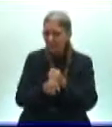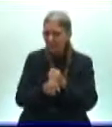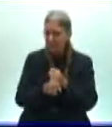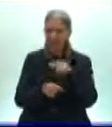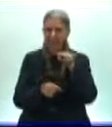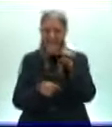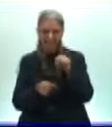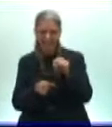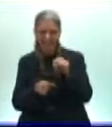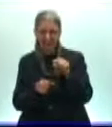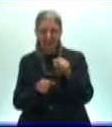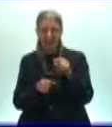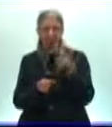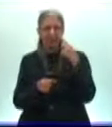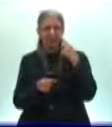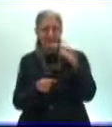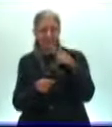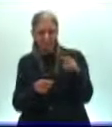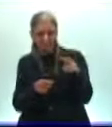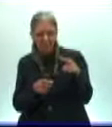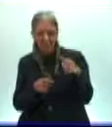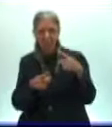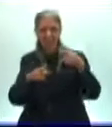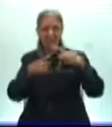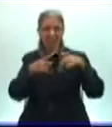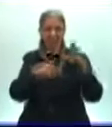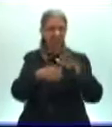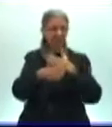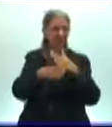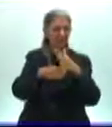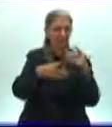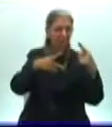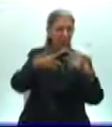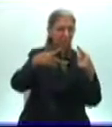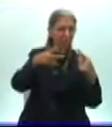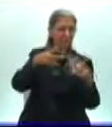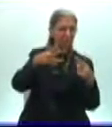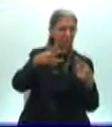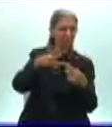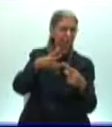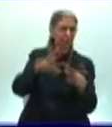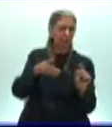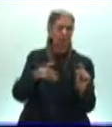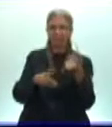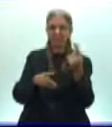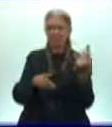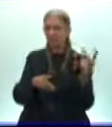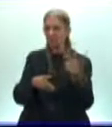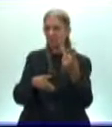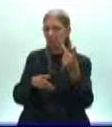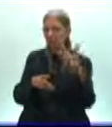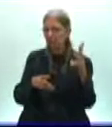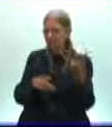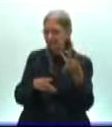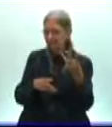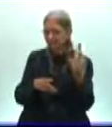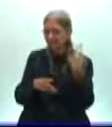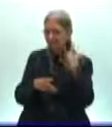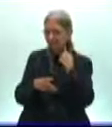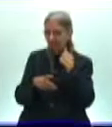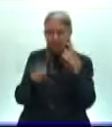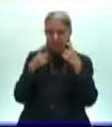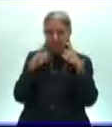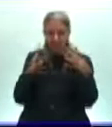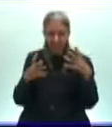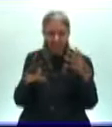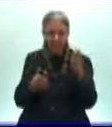visto varias vías de solución, estudiantes de tercer año, de primero, de segundo. Lo importante en una